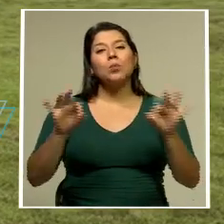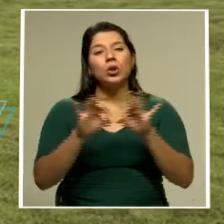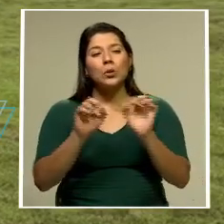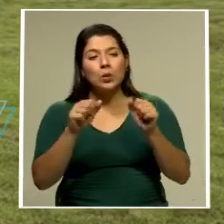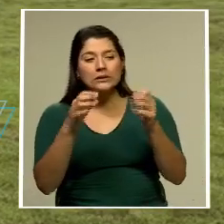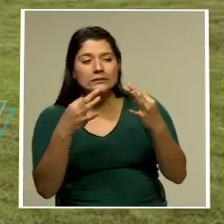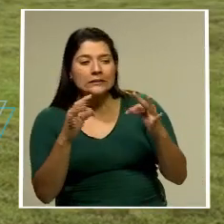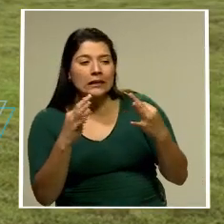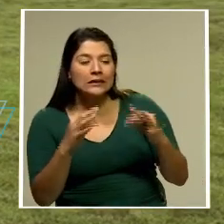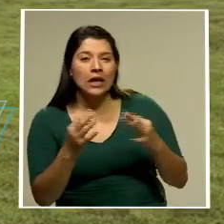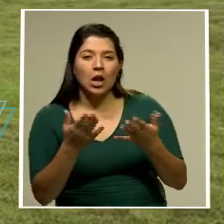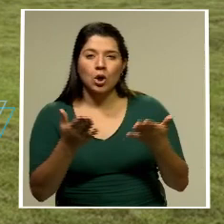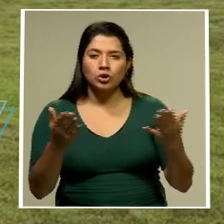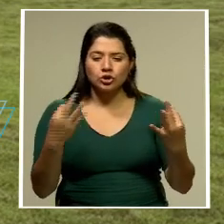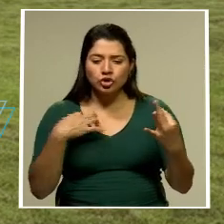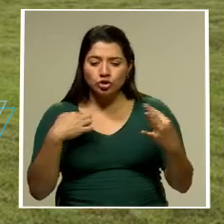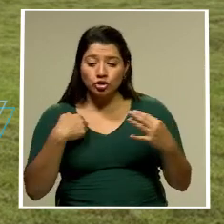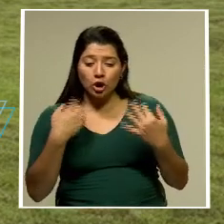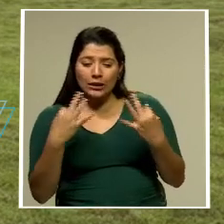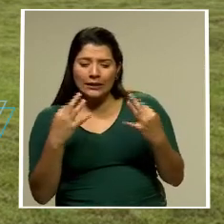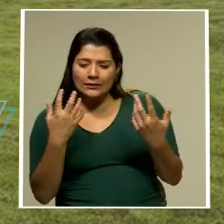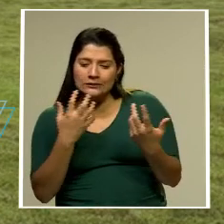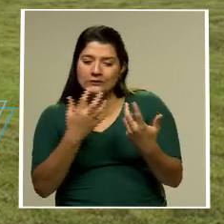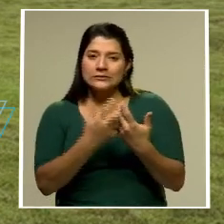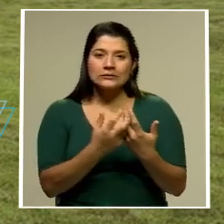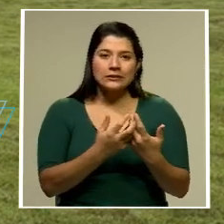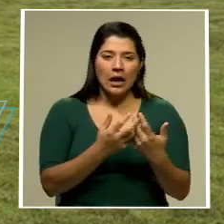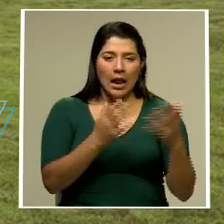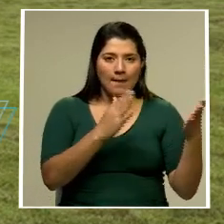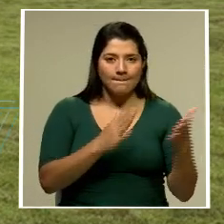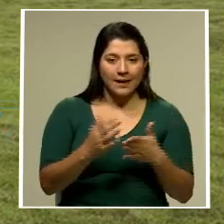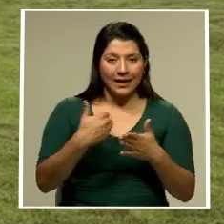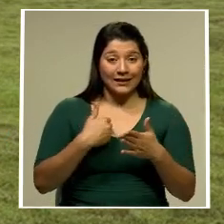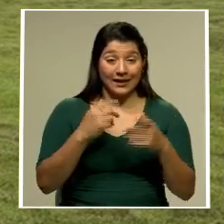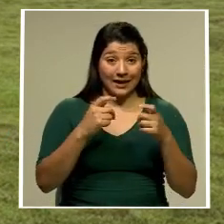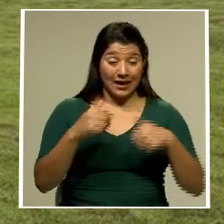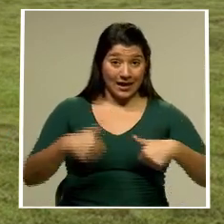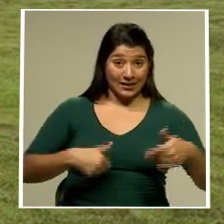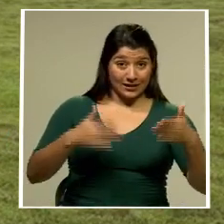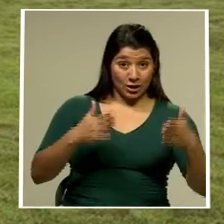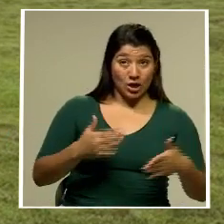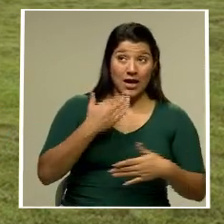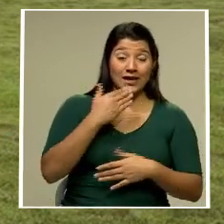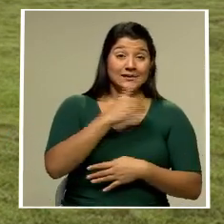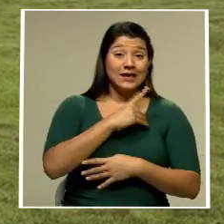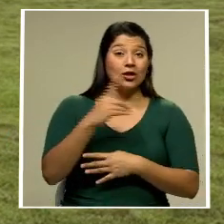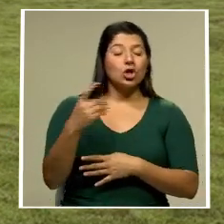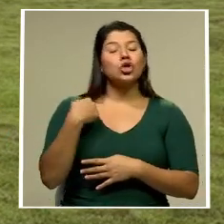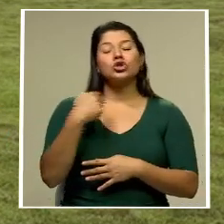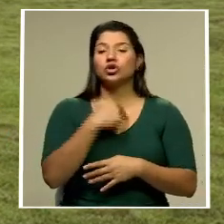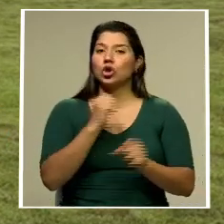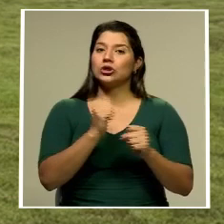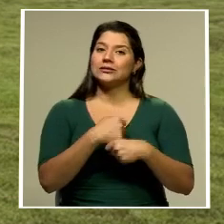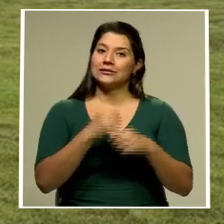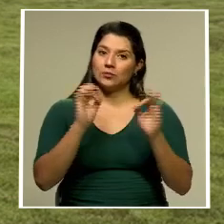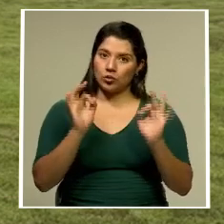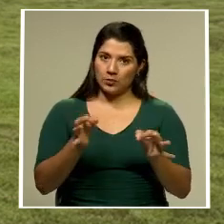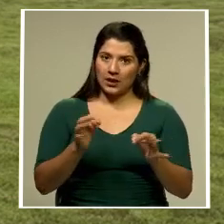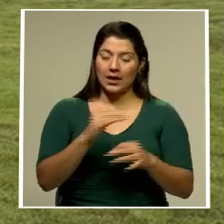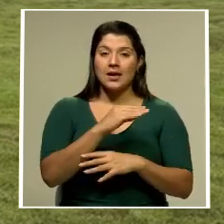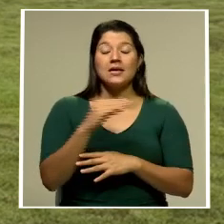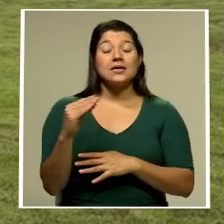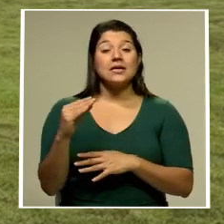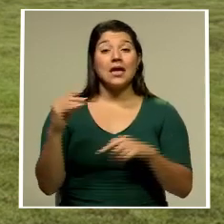ir adaptándonos a lo que es la idea del profesor. Siento que gracias a Dios lo hemos ido haciendo de la mejor manera, y pues